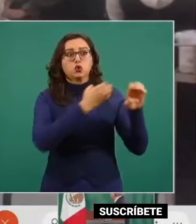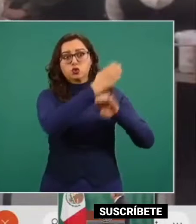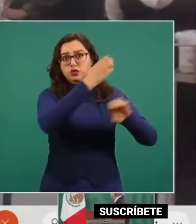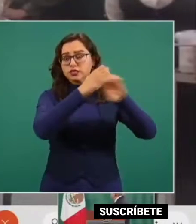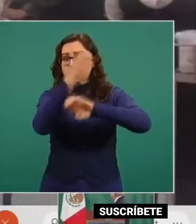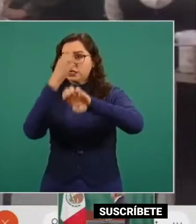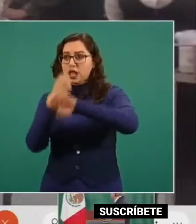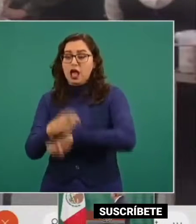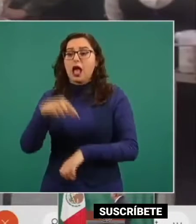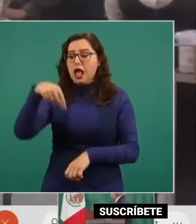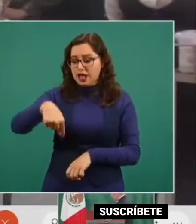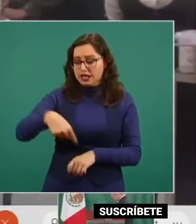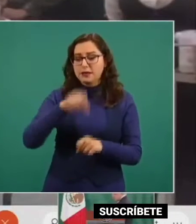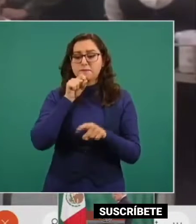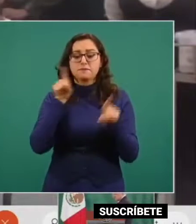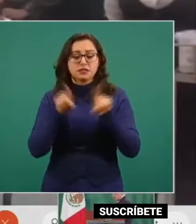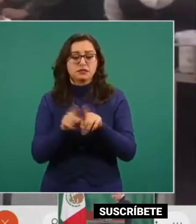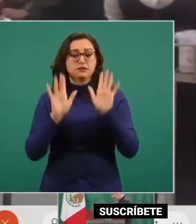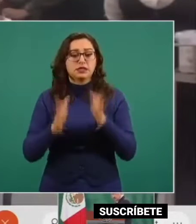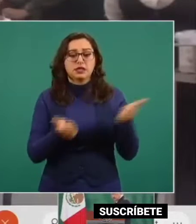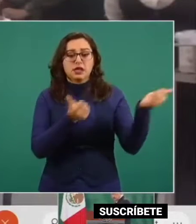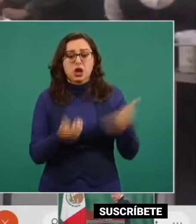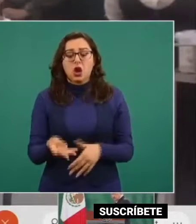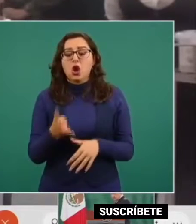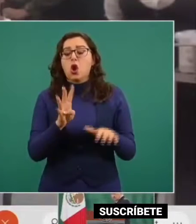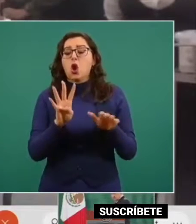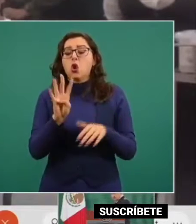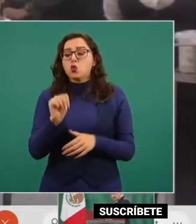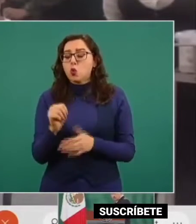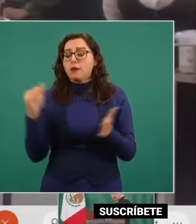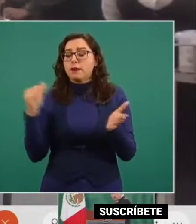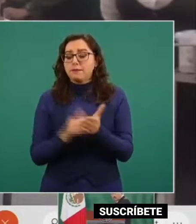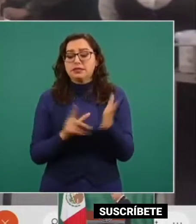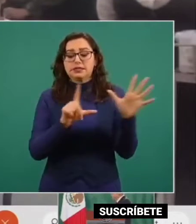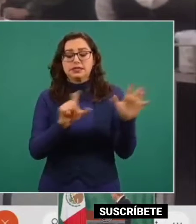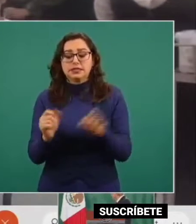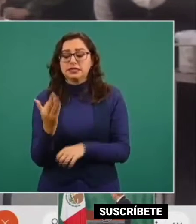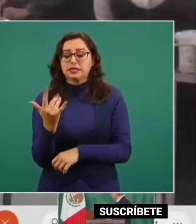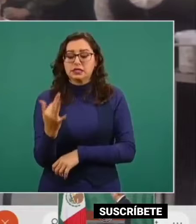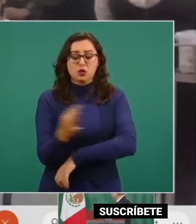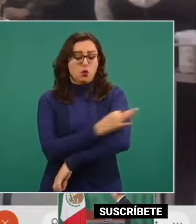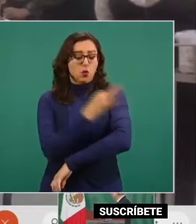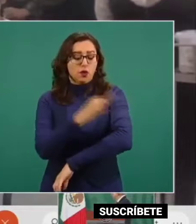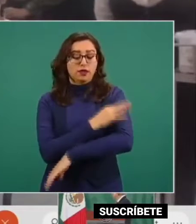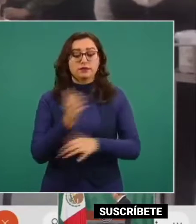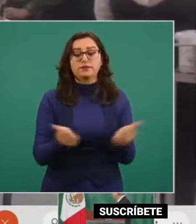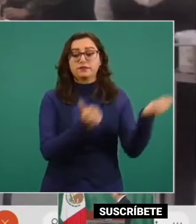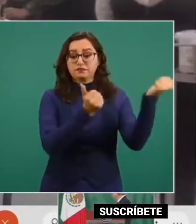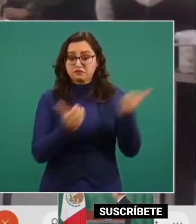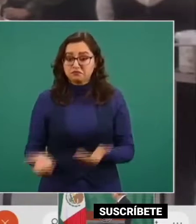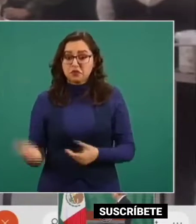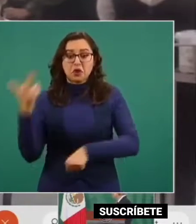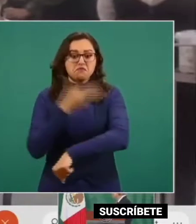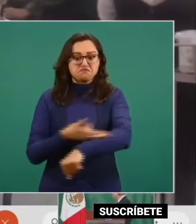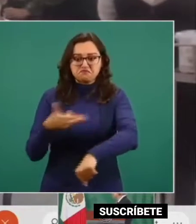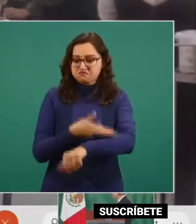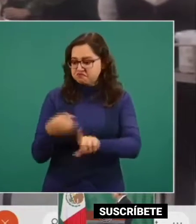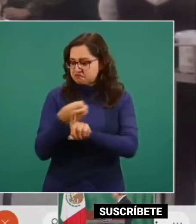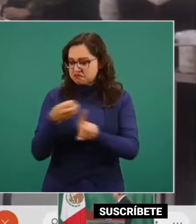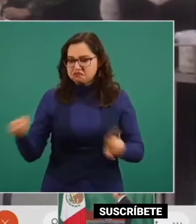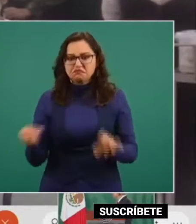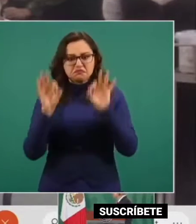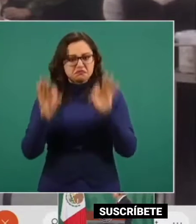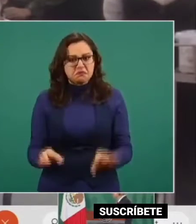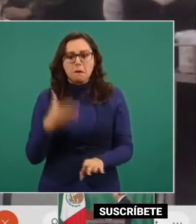las 9.750 vacunas. Se organizó una muy buena logística con